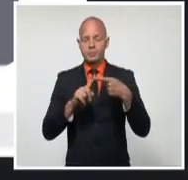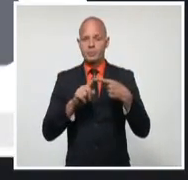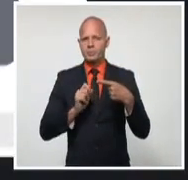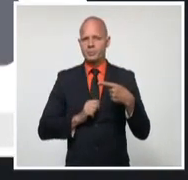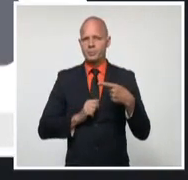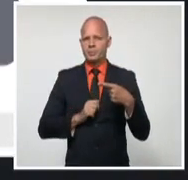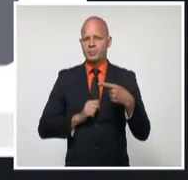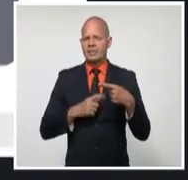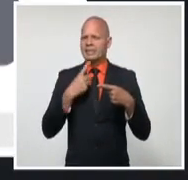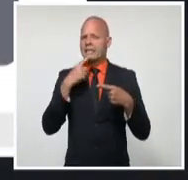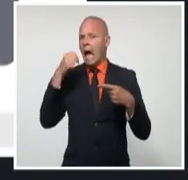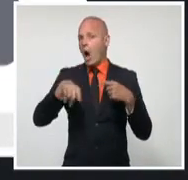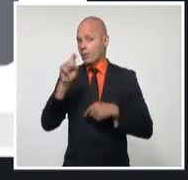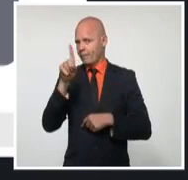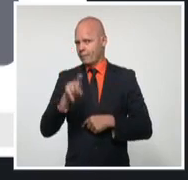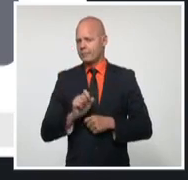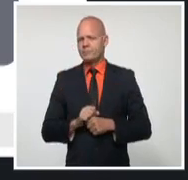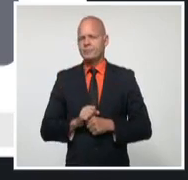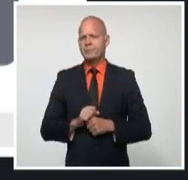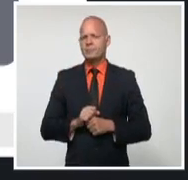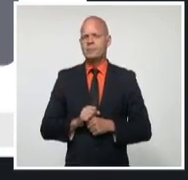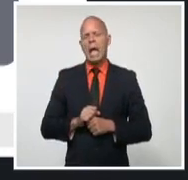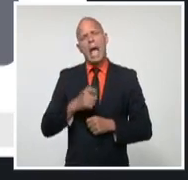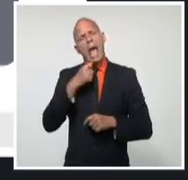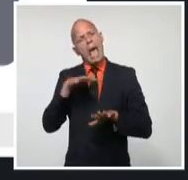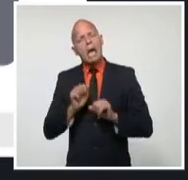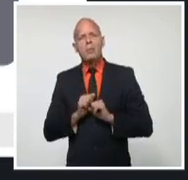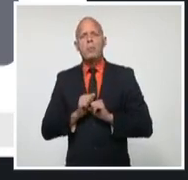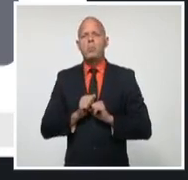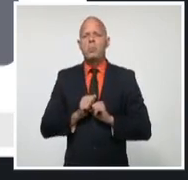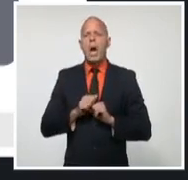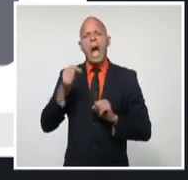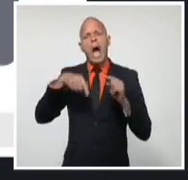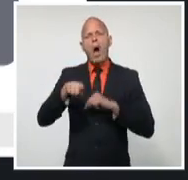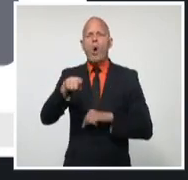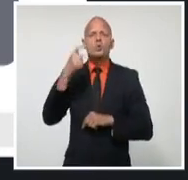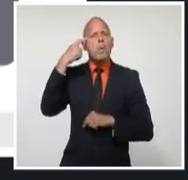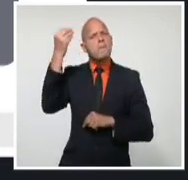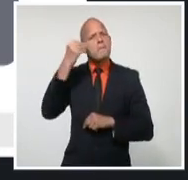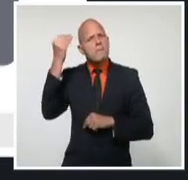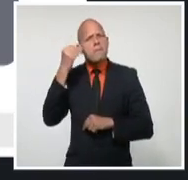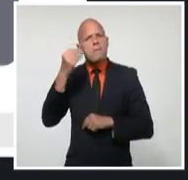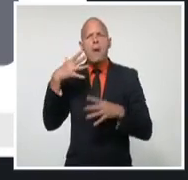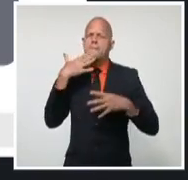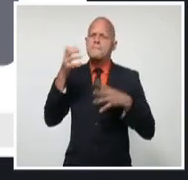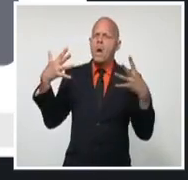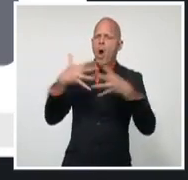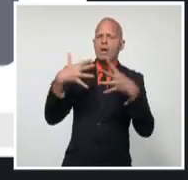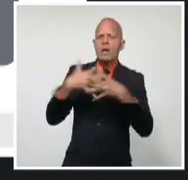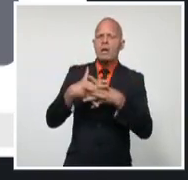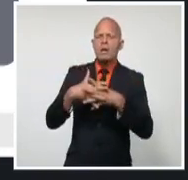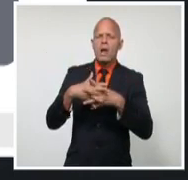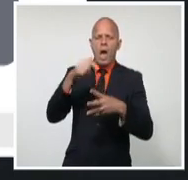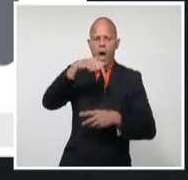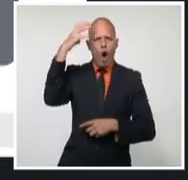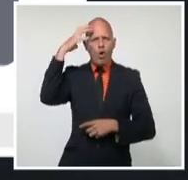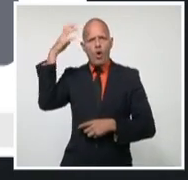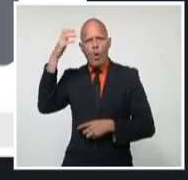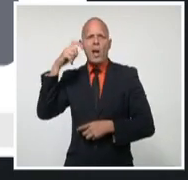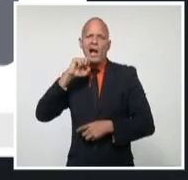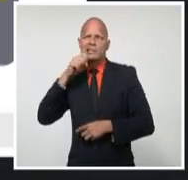mayores oportunidades, si las hay, con respecto a la relación entre los Estados Unidos y Cuba? La dos, ¿qué piensa sobre